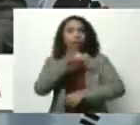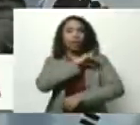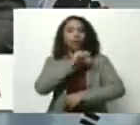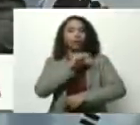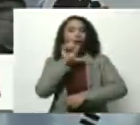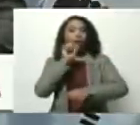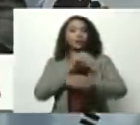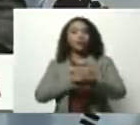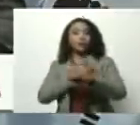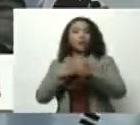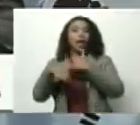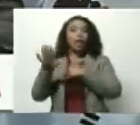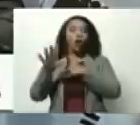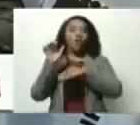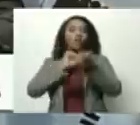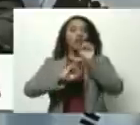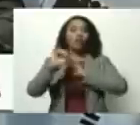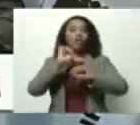en defensa